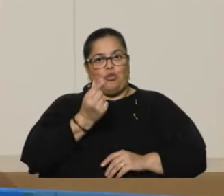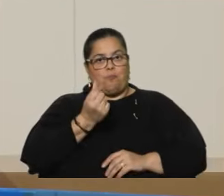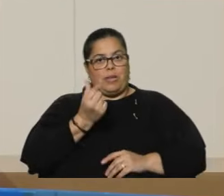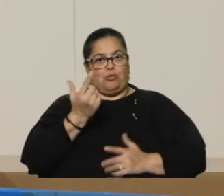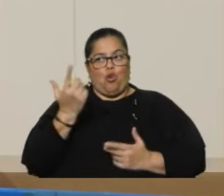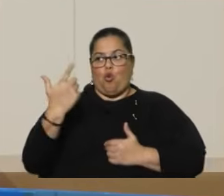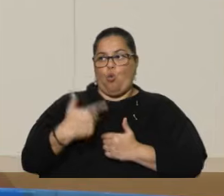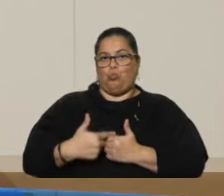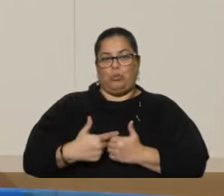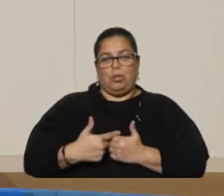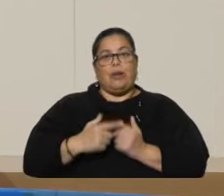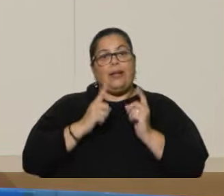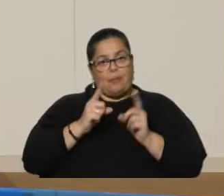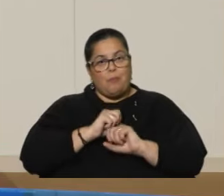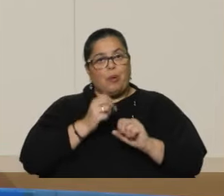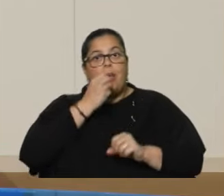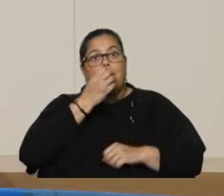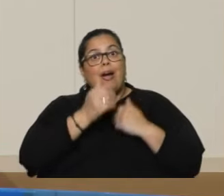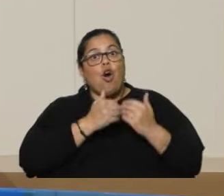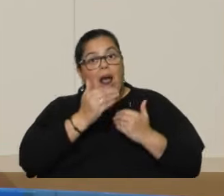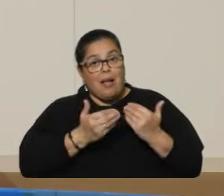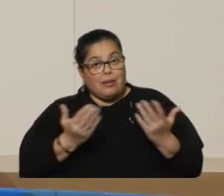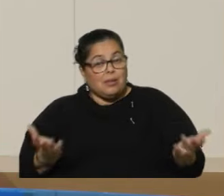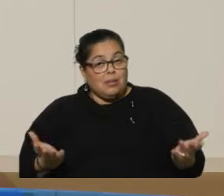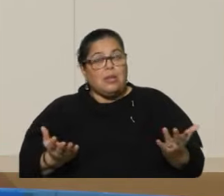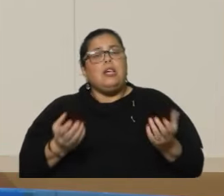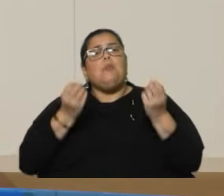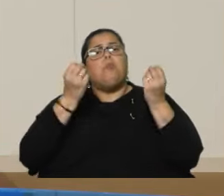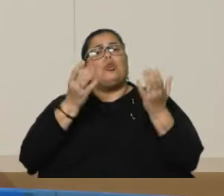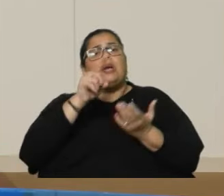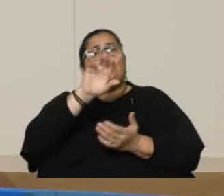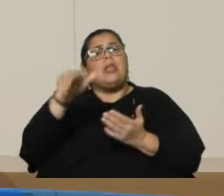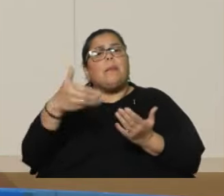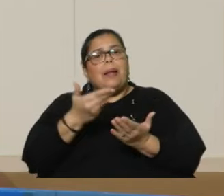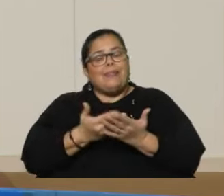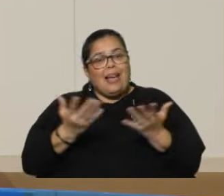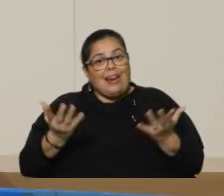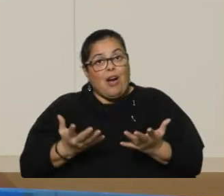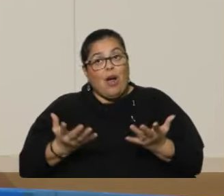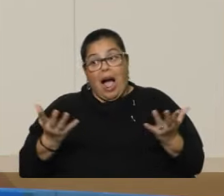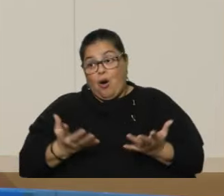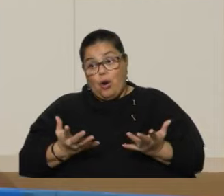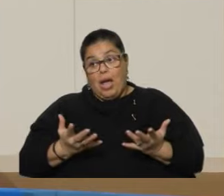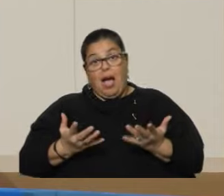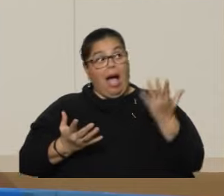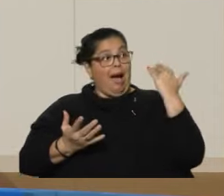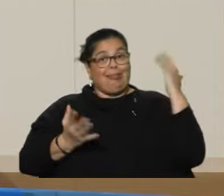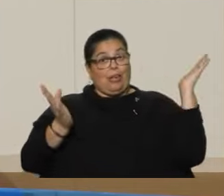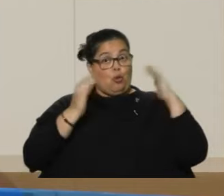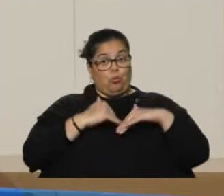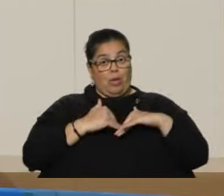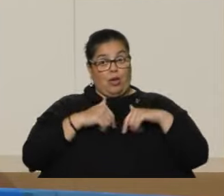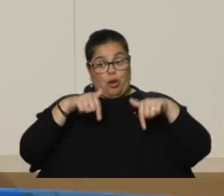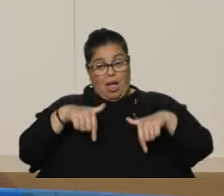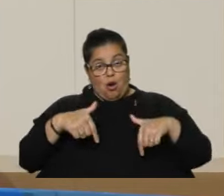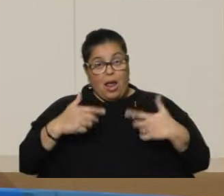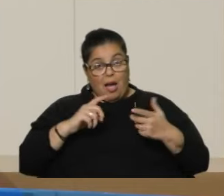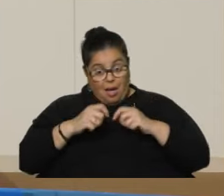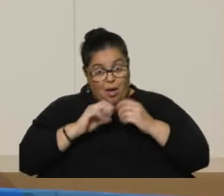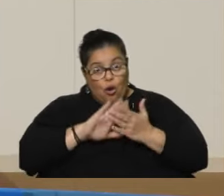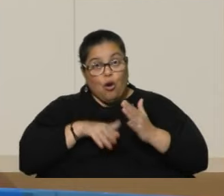algunas mejoras que permitirían hacerlo. Me dirán, bueno, ¿por qué lo plantean si la otra vez no pudieron? Bueno, porque el tiempo cambia, porque también la coalición va cambiando. El